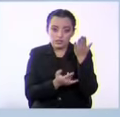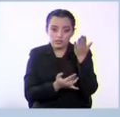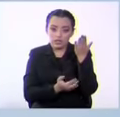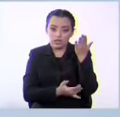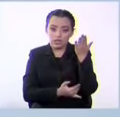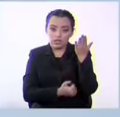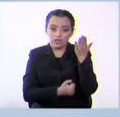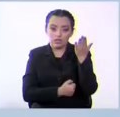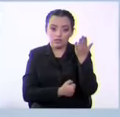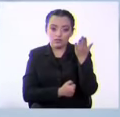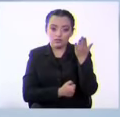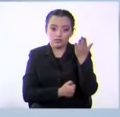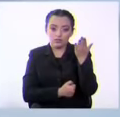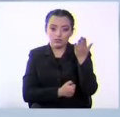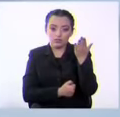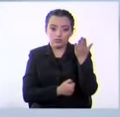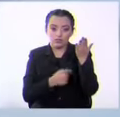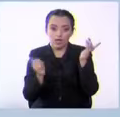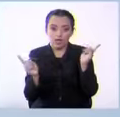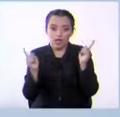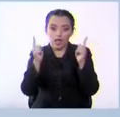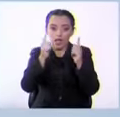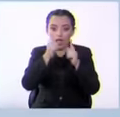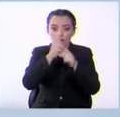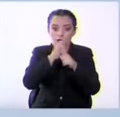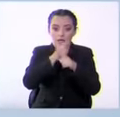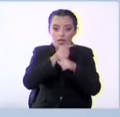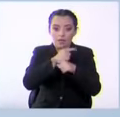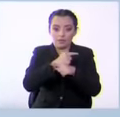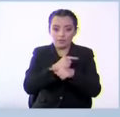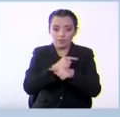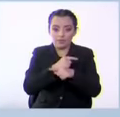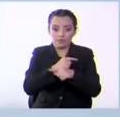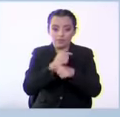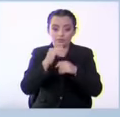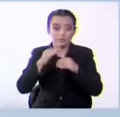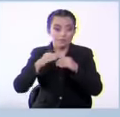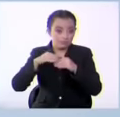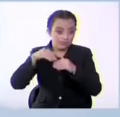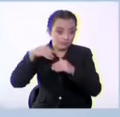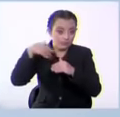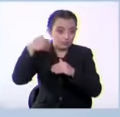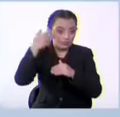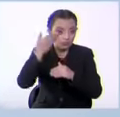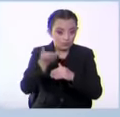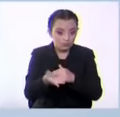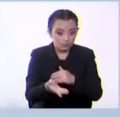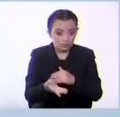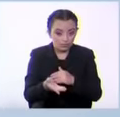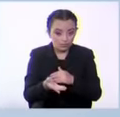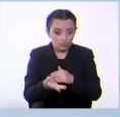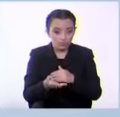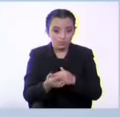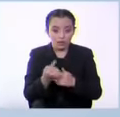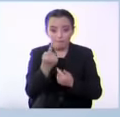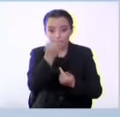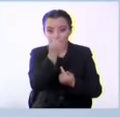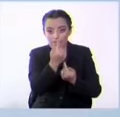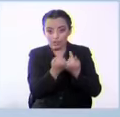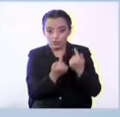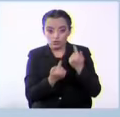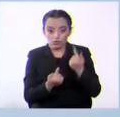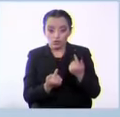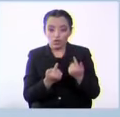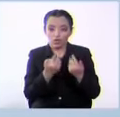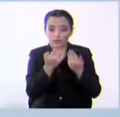y por ellos son reemplazados una generación después, por ejemplo, por algunas personas de tipo de